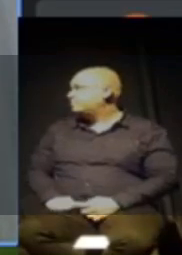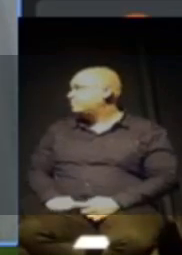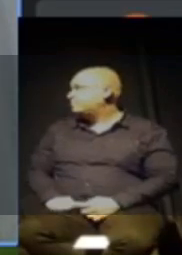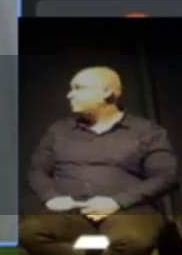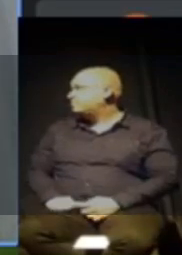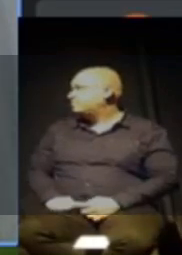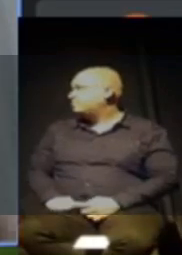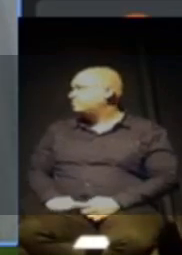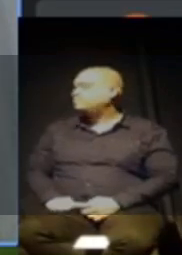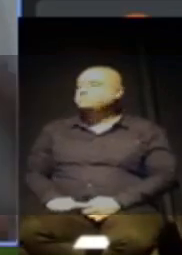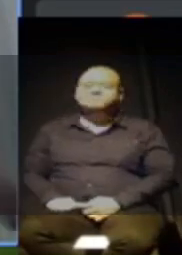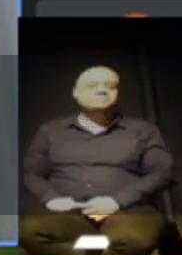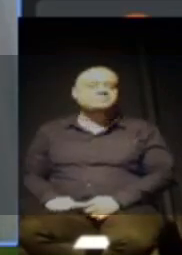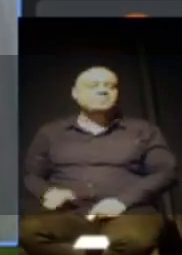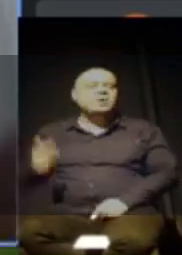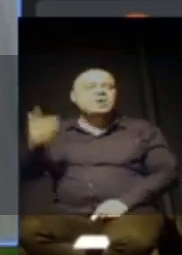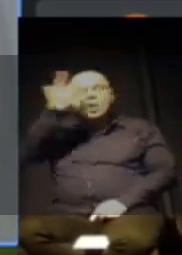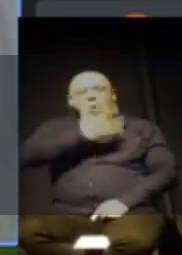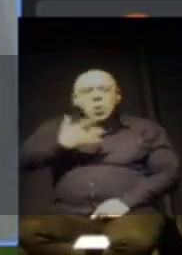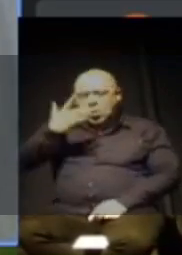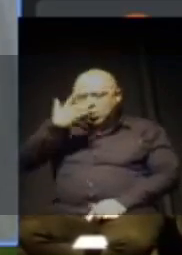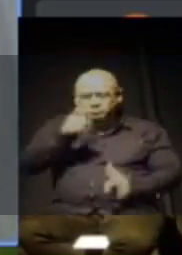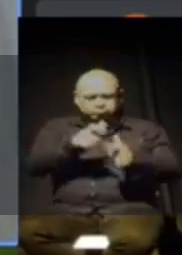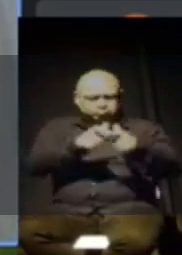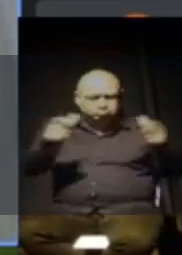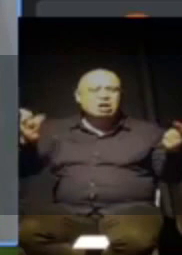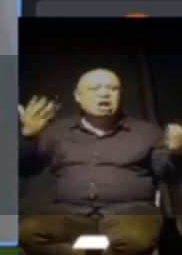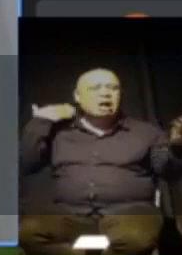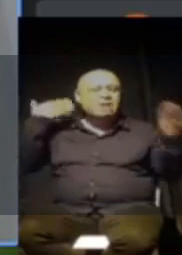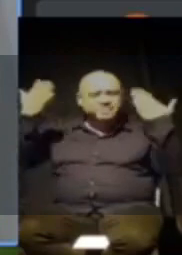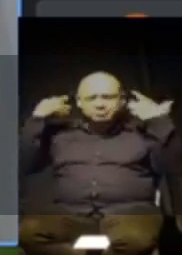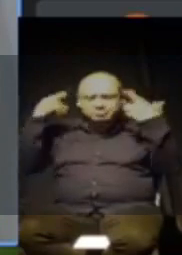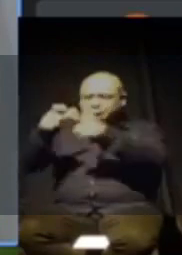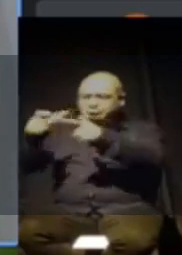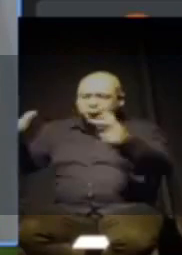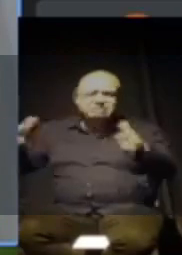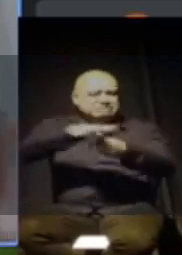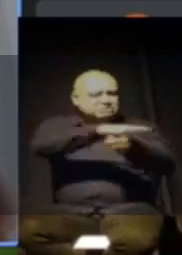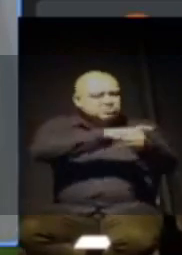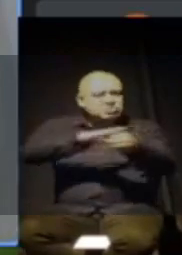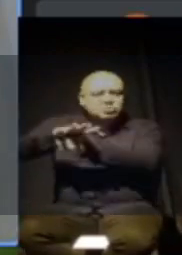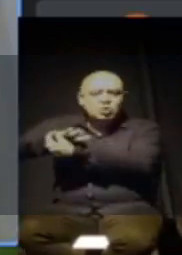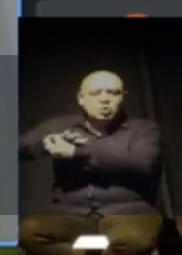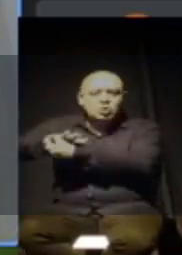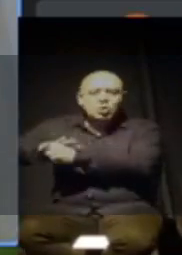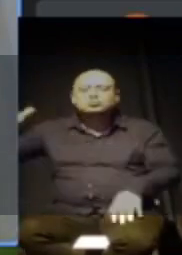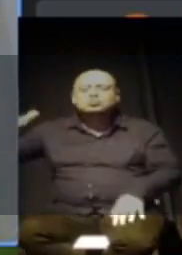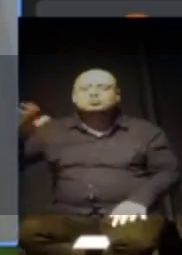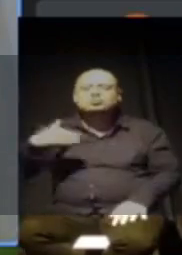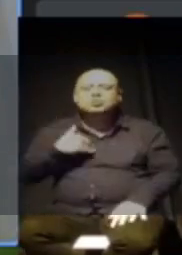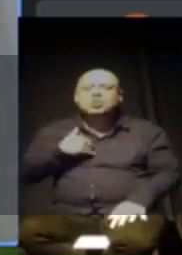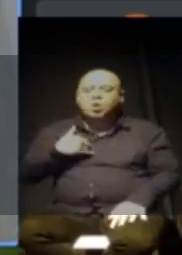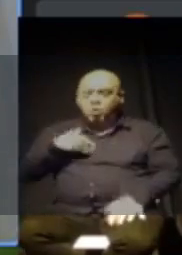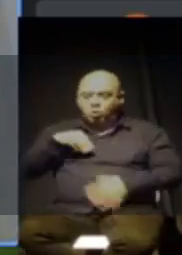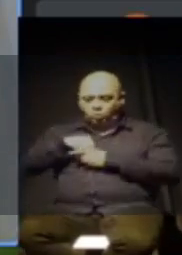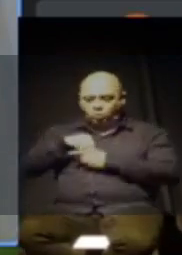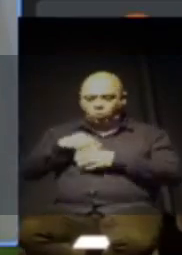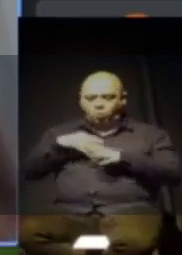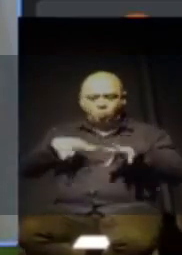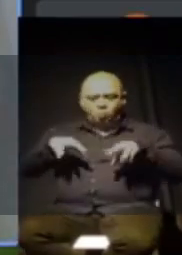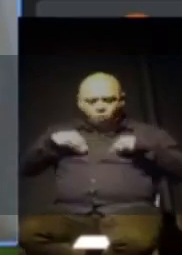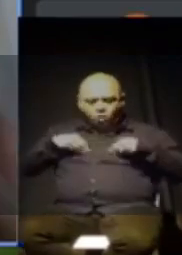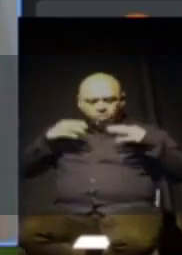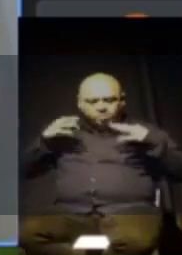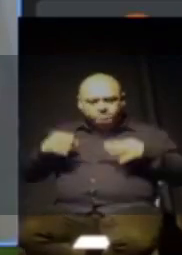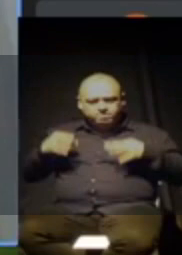de miles de afrocolombianos, indígenas y campesinos en Colombia que no hablan desde el modelo asumido oficialmente como